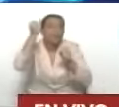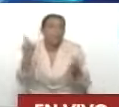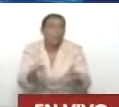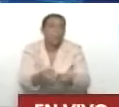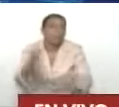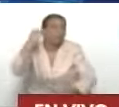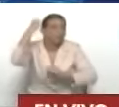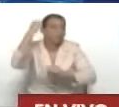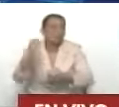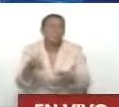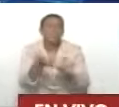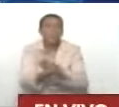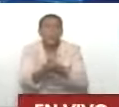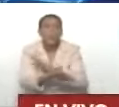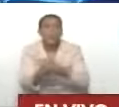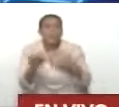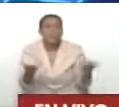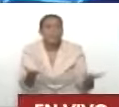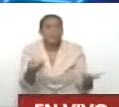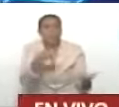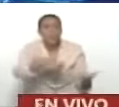es la victoria